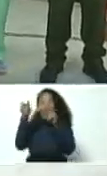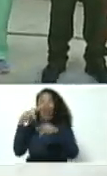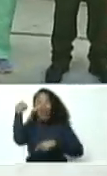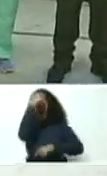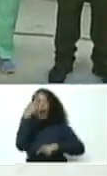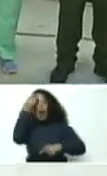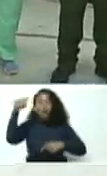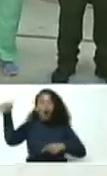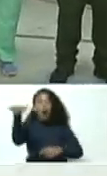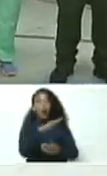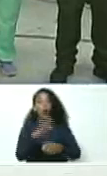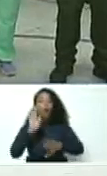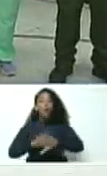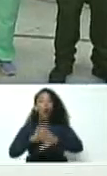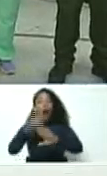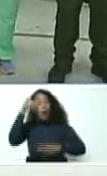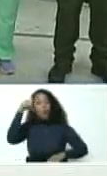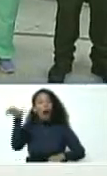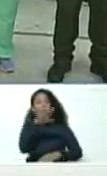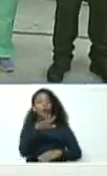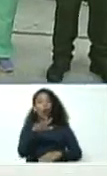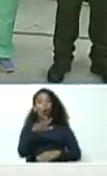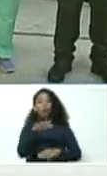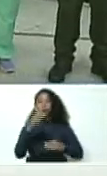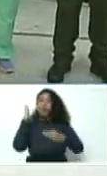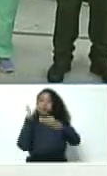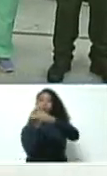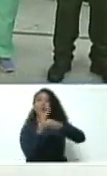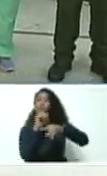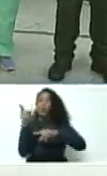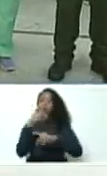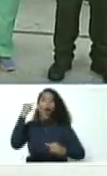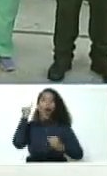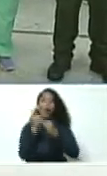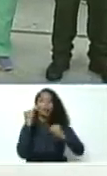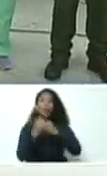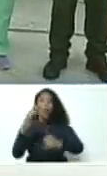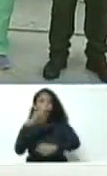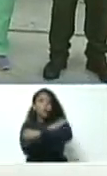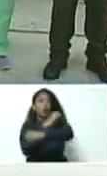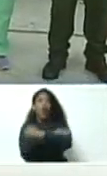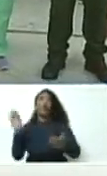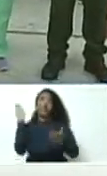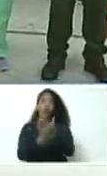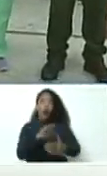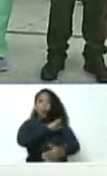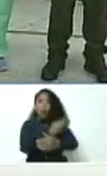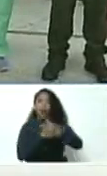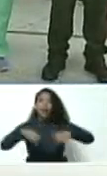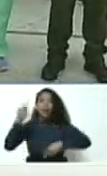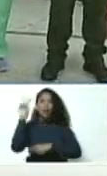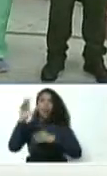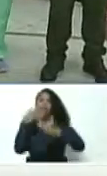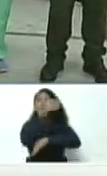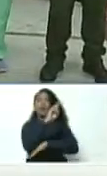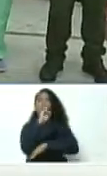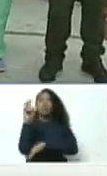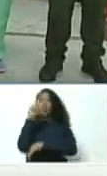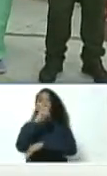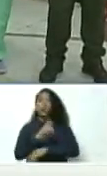Corina, porque el pueblo impedirá que los apellidos y la oligarquía vuelvan al poder a Venezuela después de 200